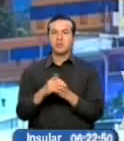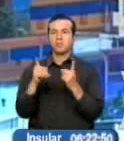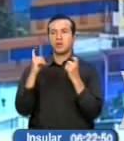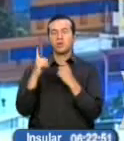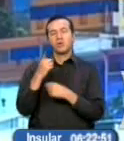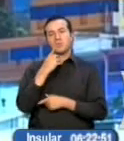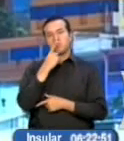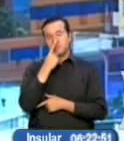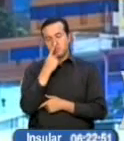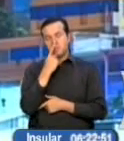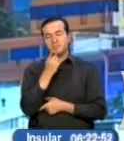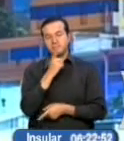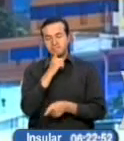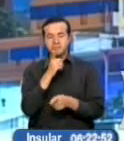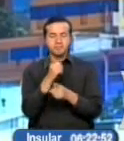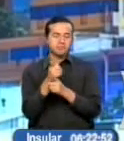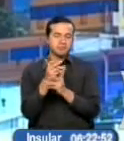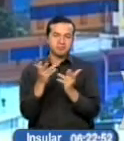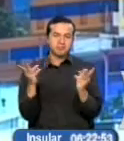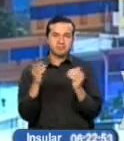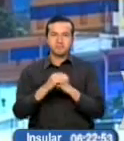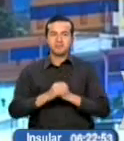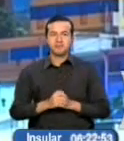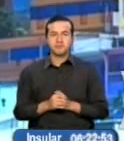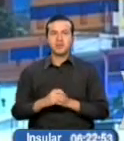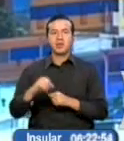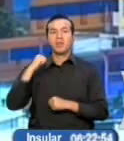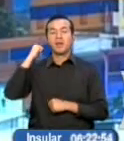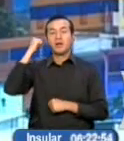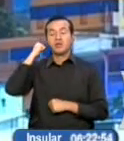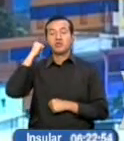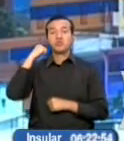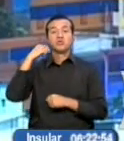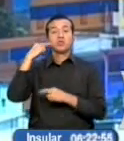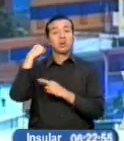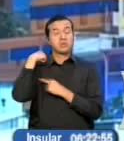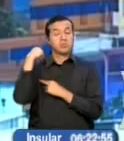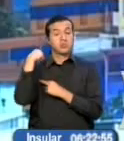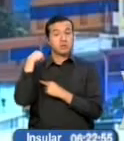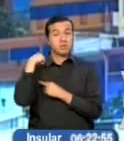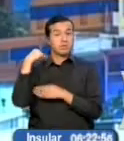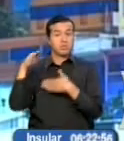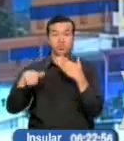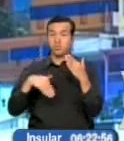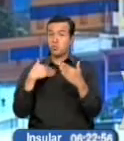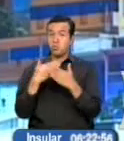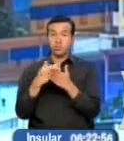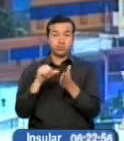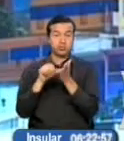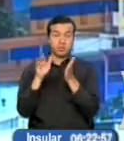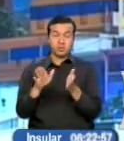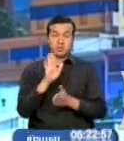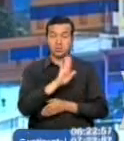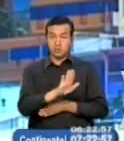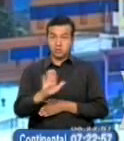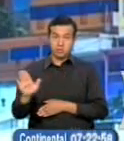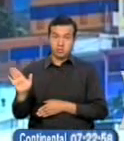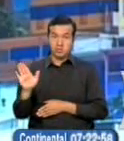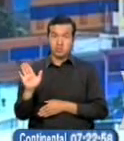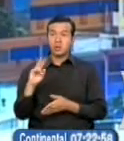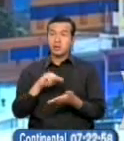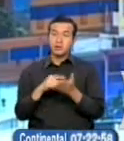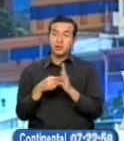muy interesante y tiene que ver con los derechos y los deberes que debemos tener todos y cada uno de los ciudadanos. No ser